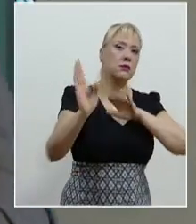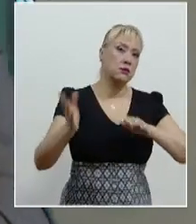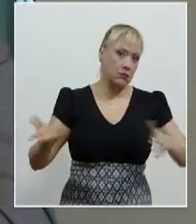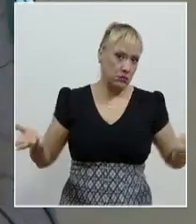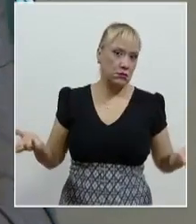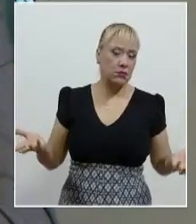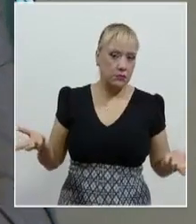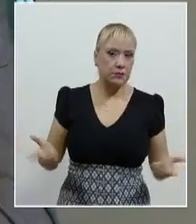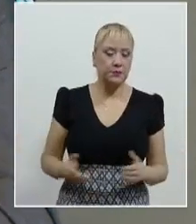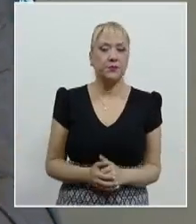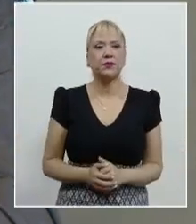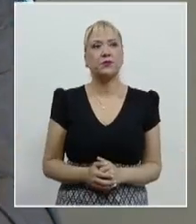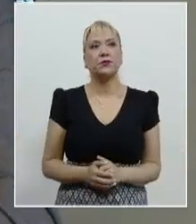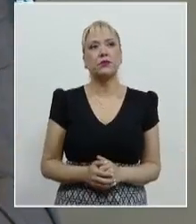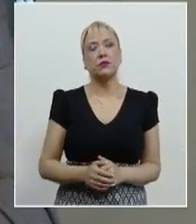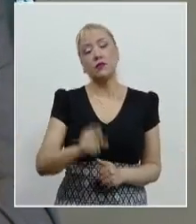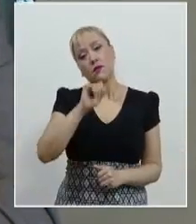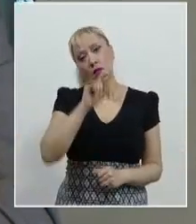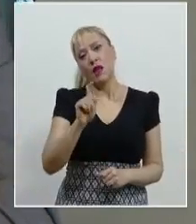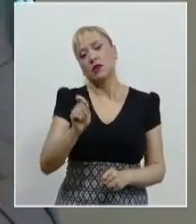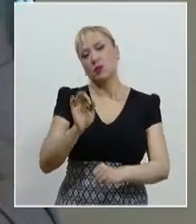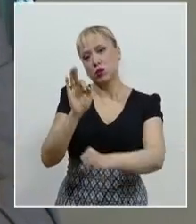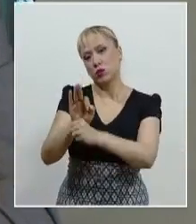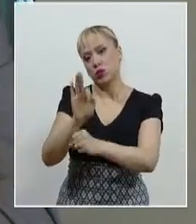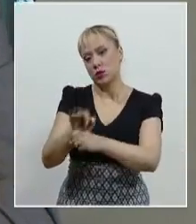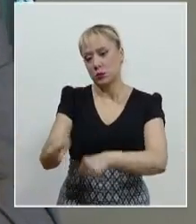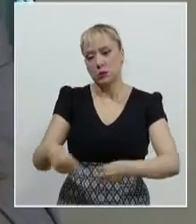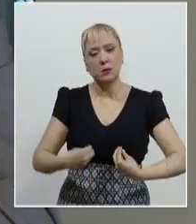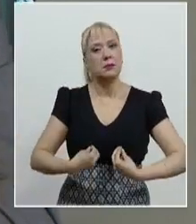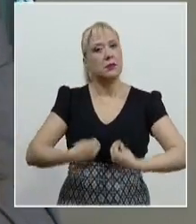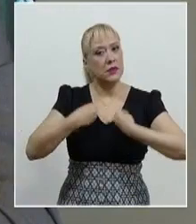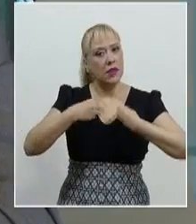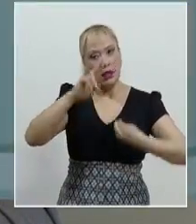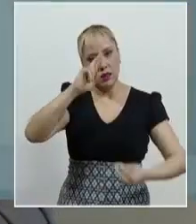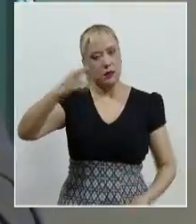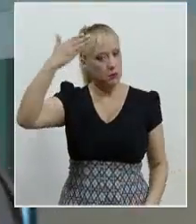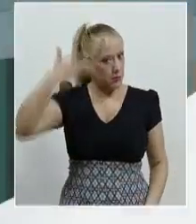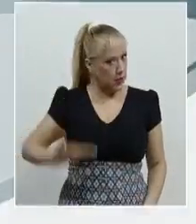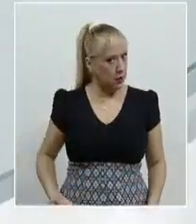migratorio y proteger su vida y dignidad.